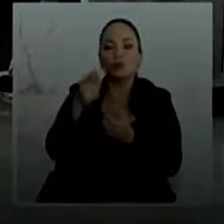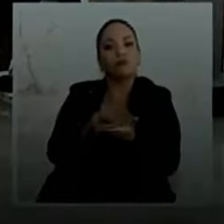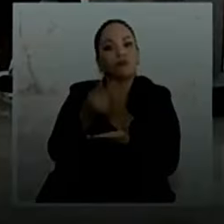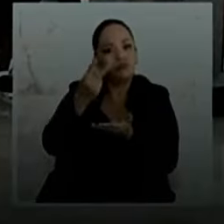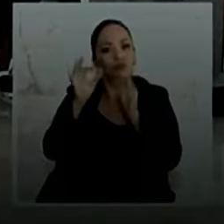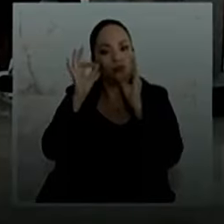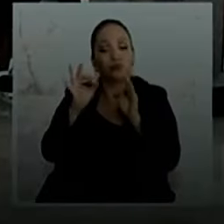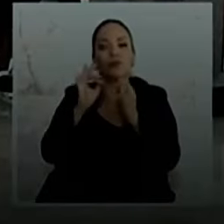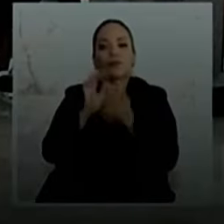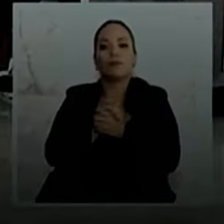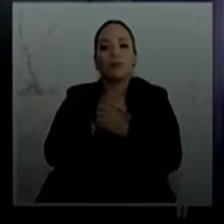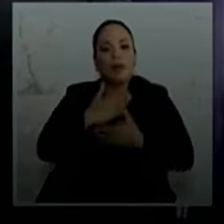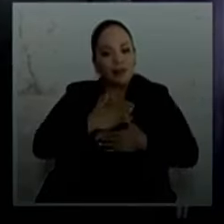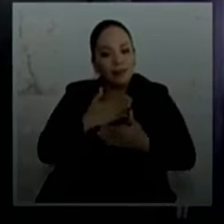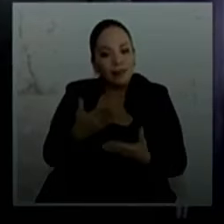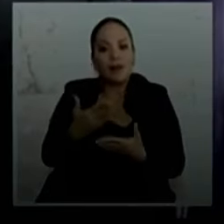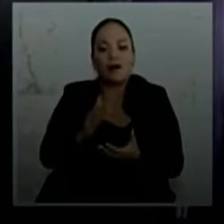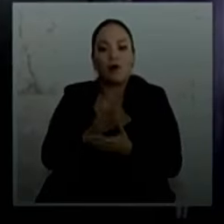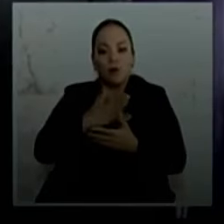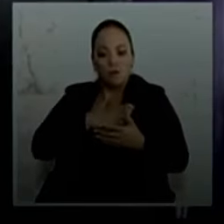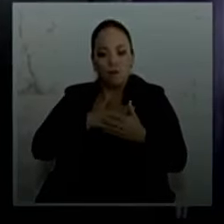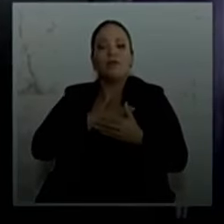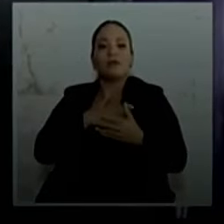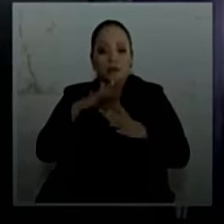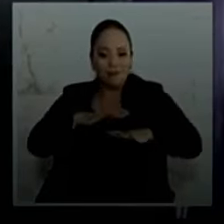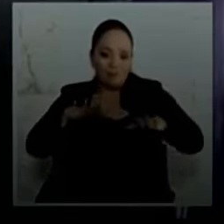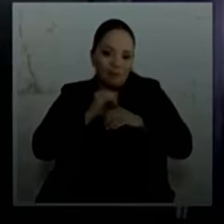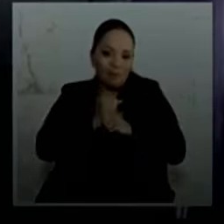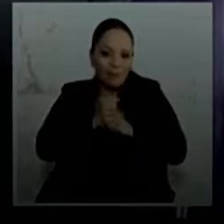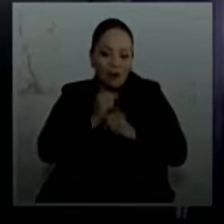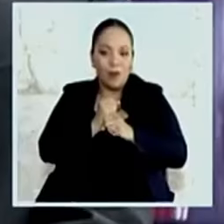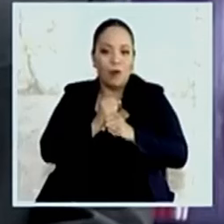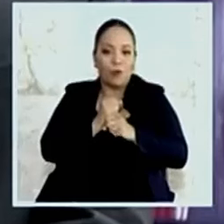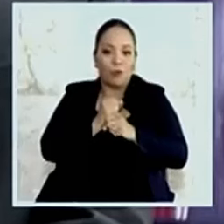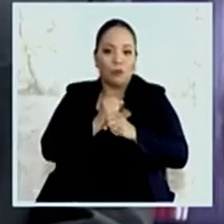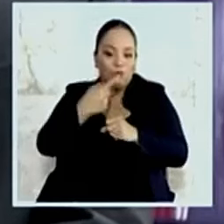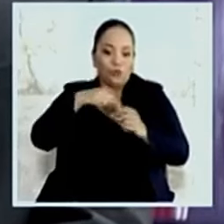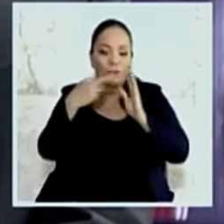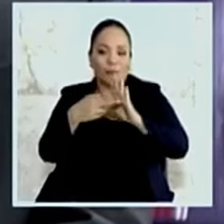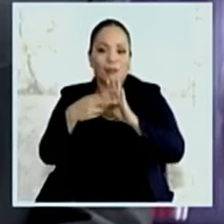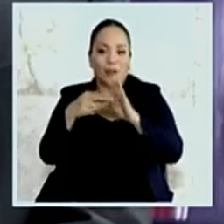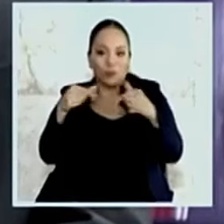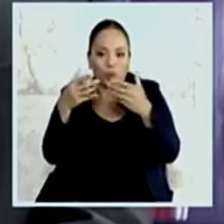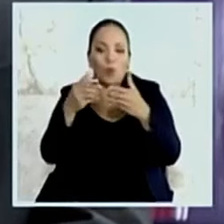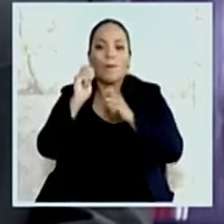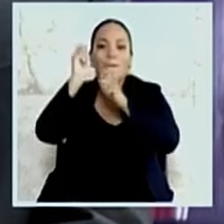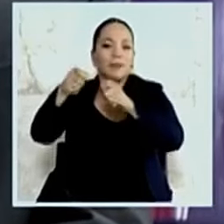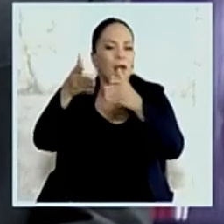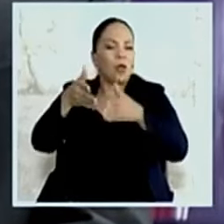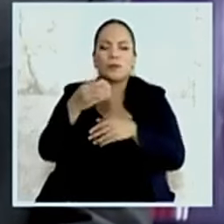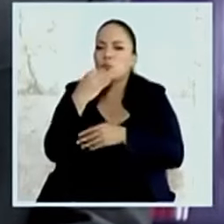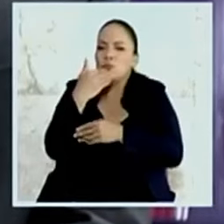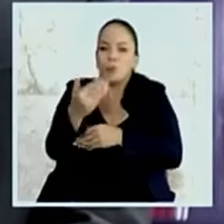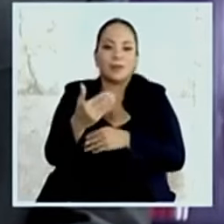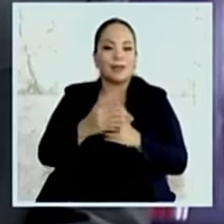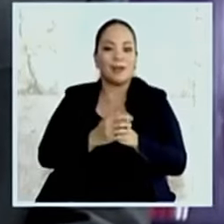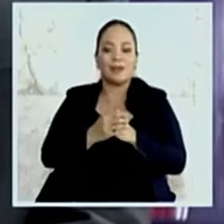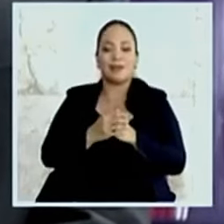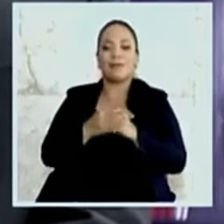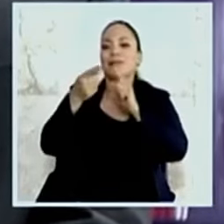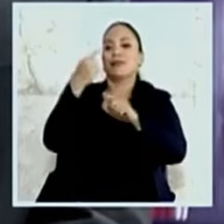muy especialmente, don Rodrigo, de verdad que no hay palabras para agradecer ese compromiso que usted ha hecho valer,